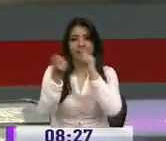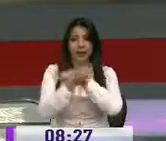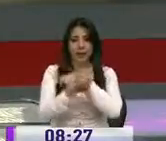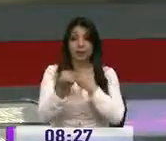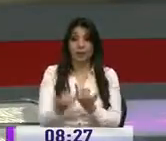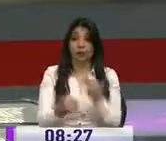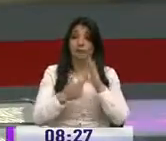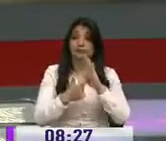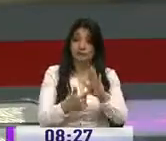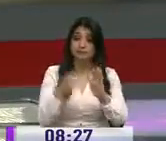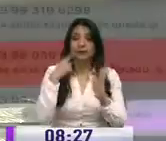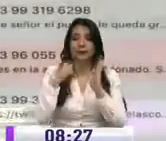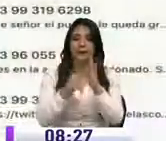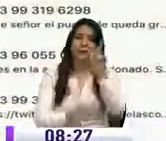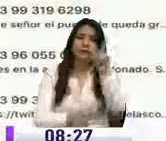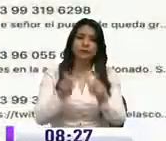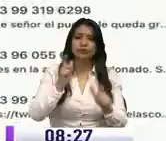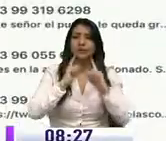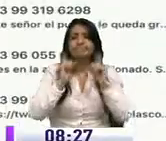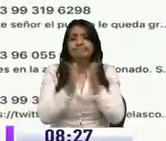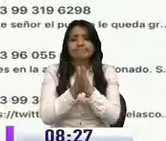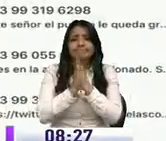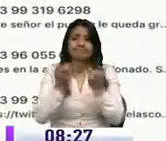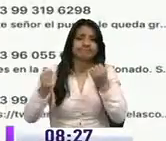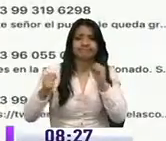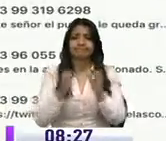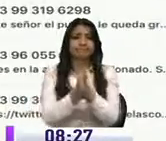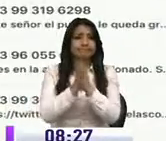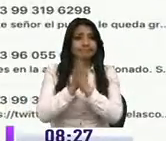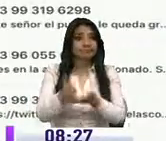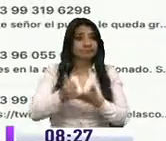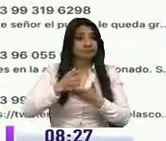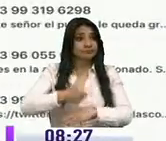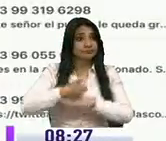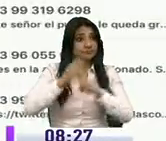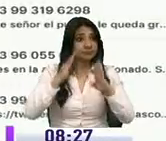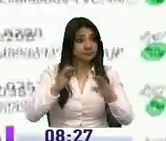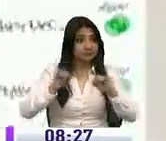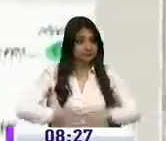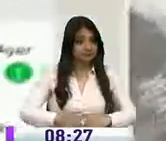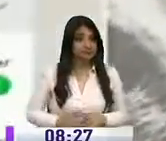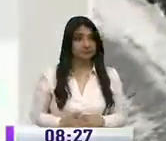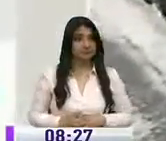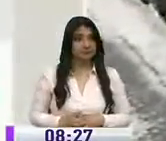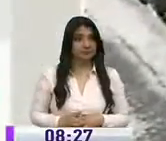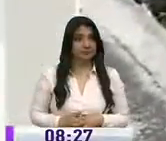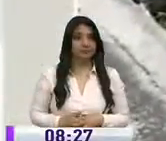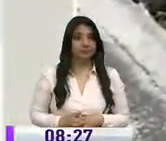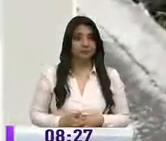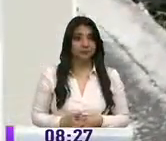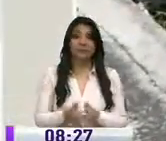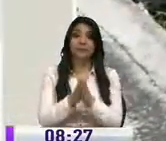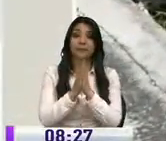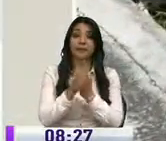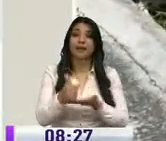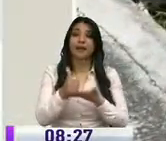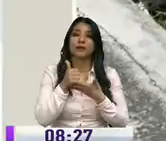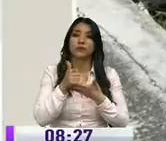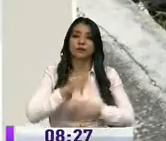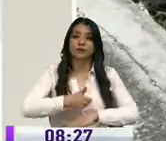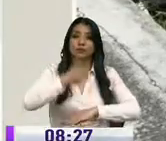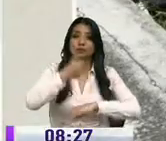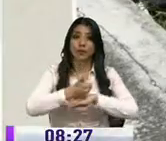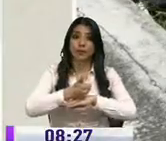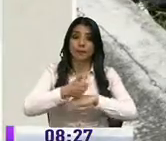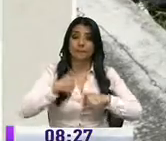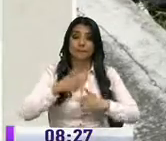a poner, los gritos desesperados de nuestros vecinos para que la autoridad les haga caso. Quisiera pedir ayuda, autoridades